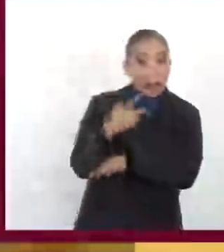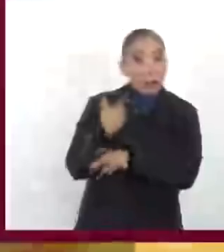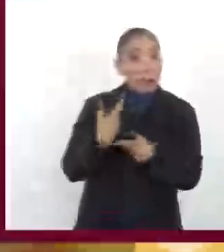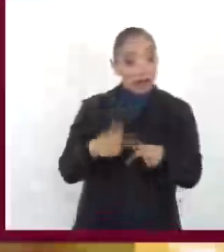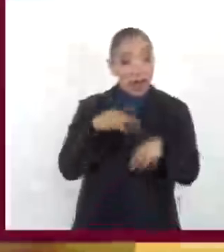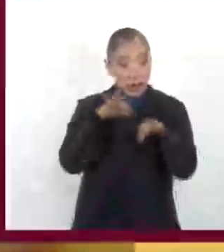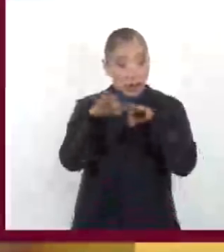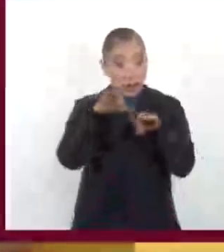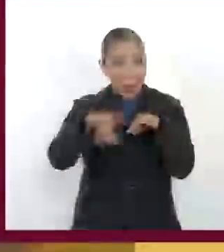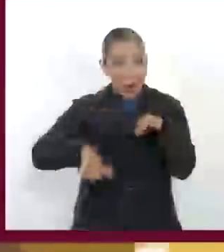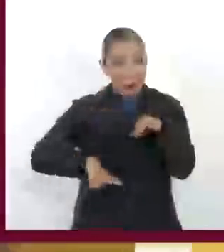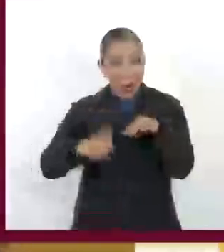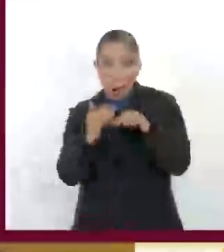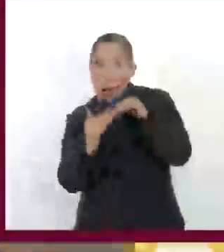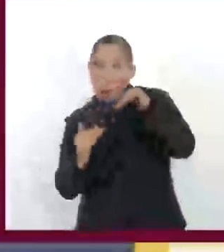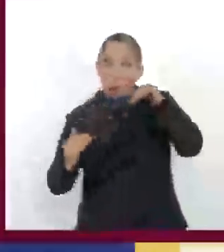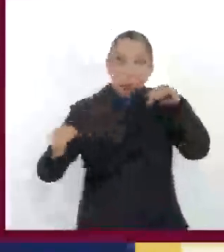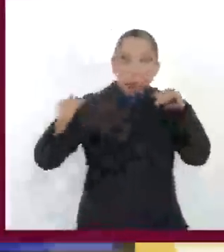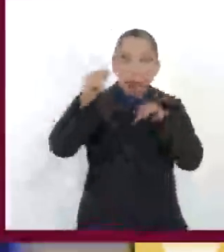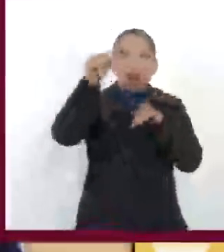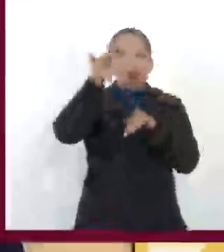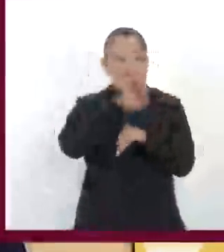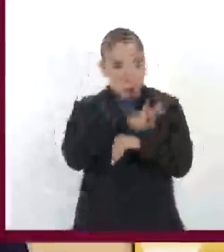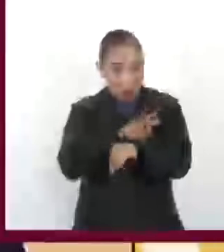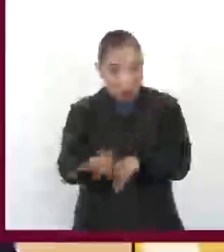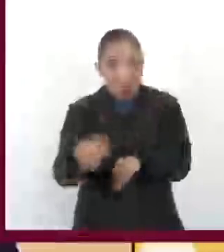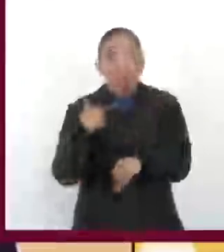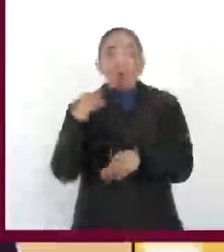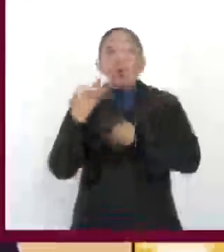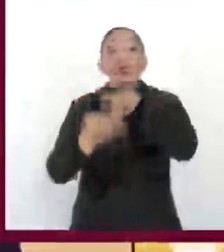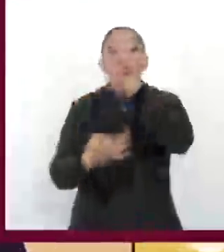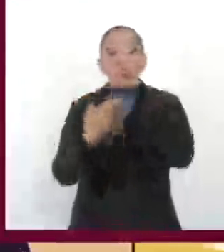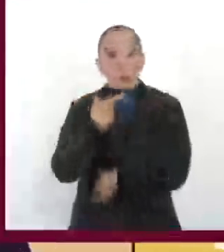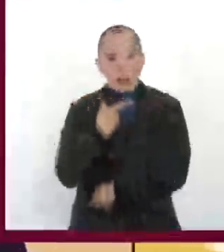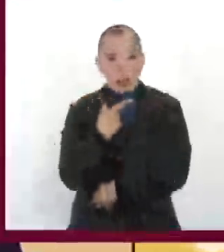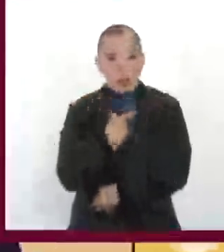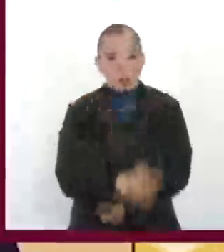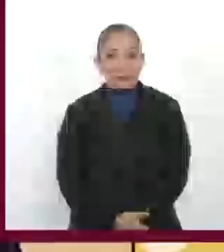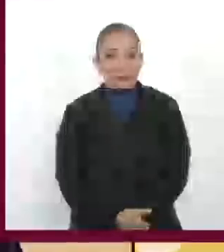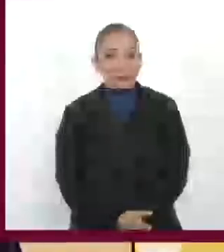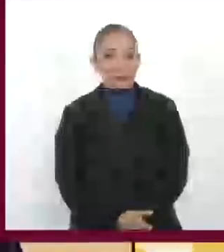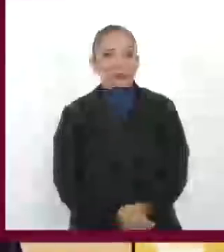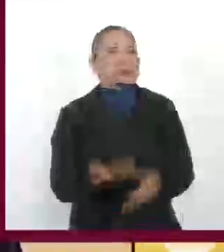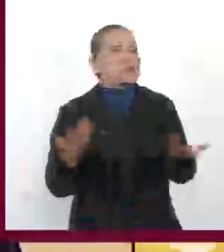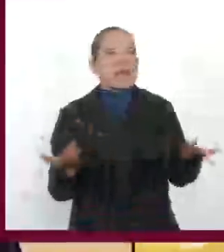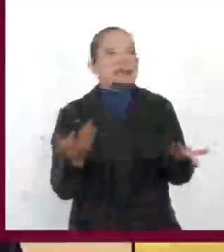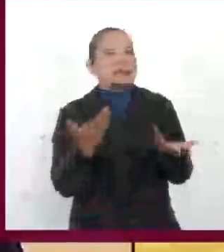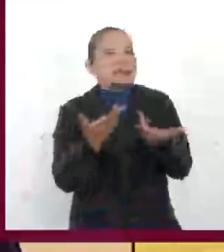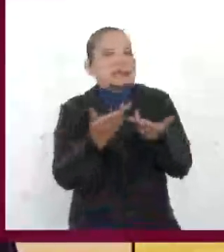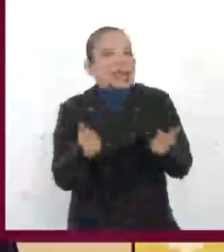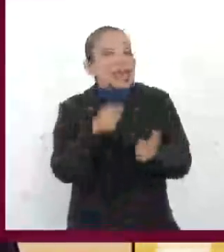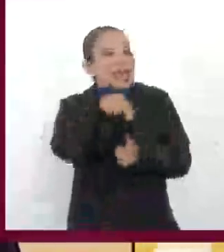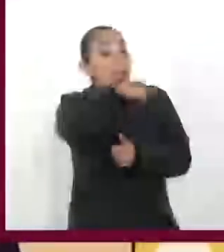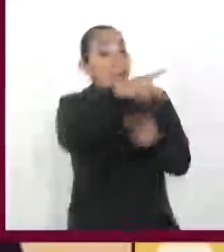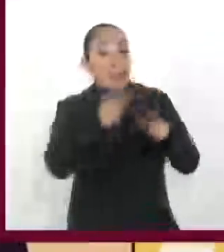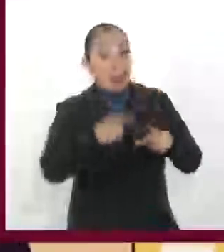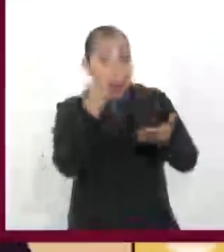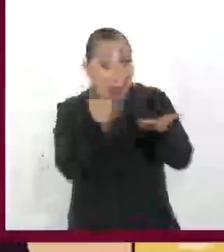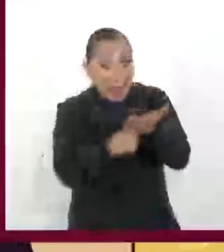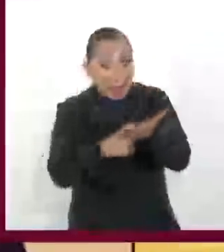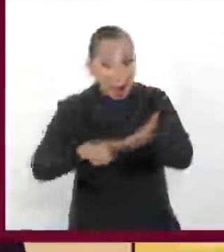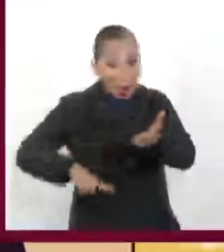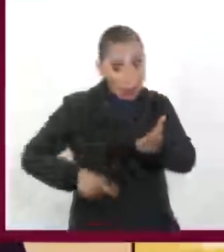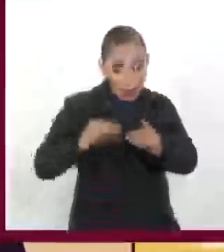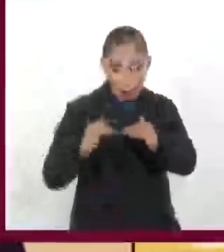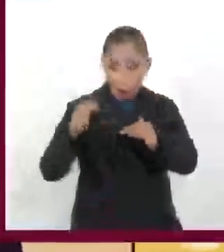inclusive el servidor público de más alto rango puede ser sujeto de un juicio político. Es decir, nadie de los